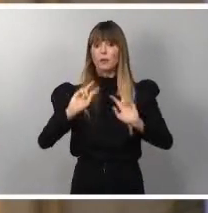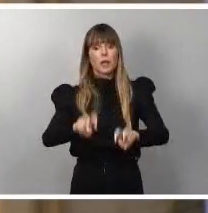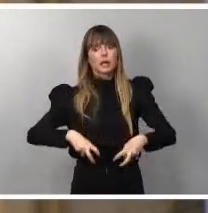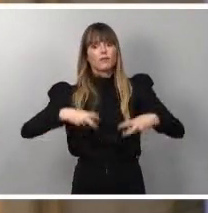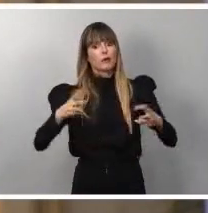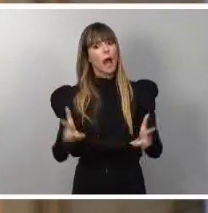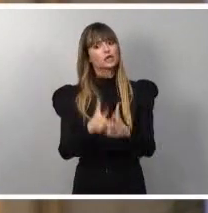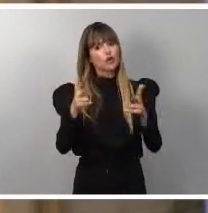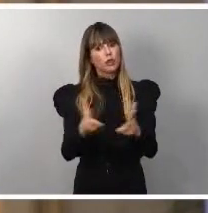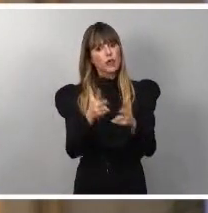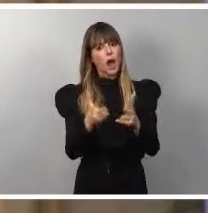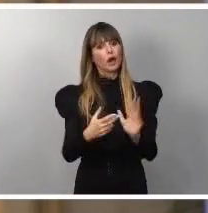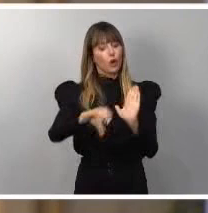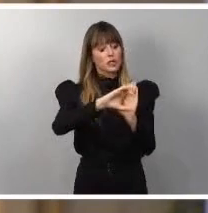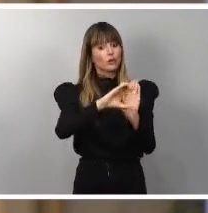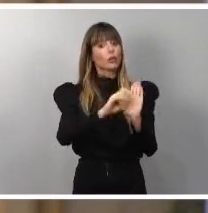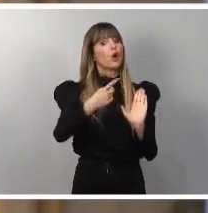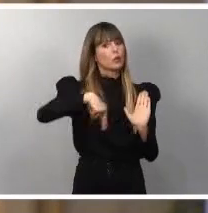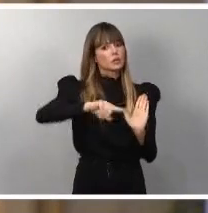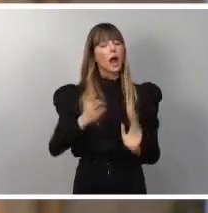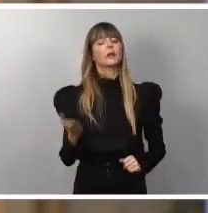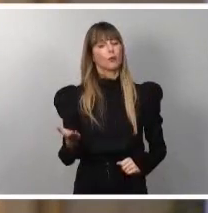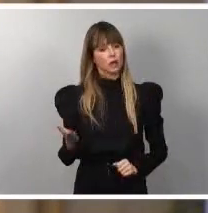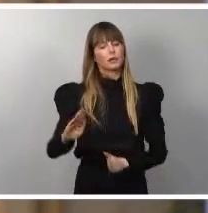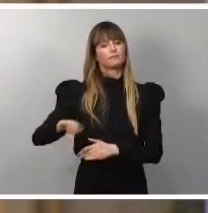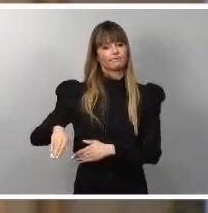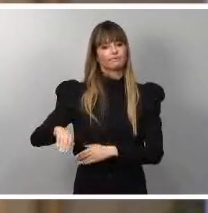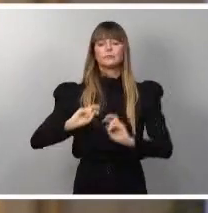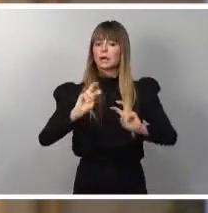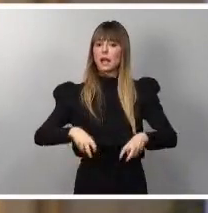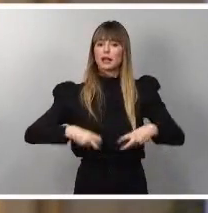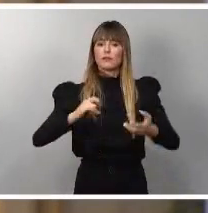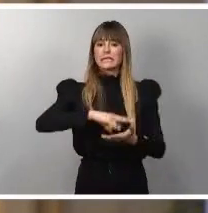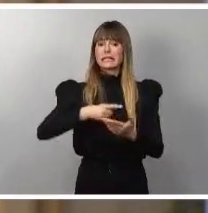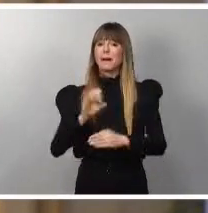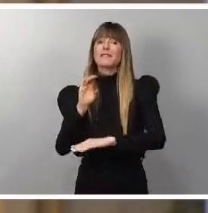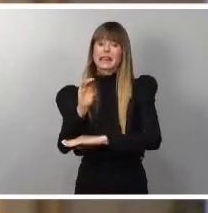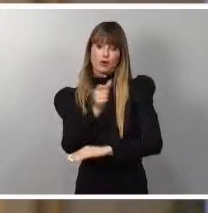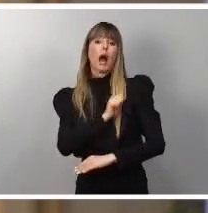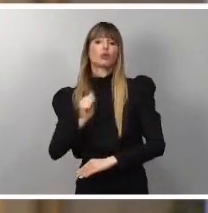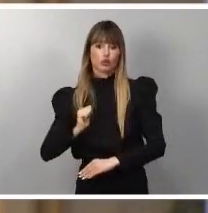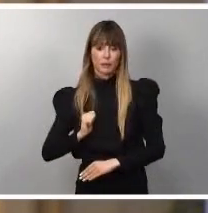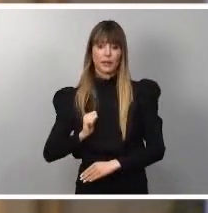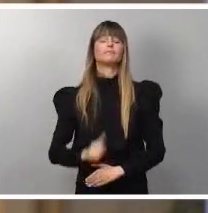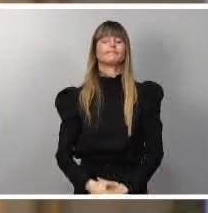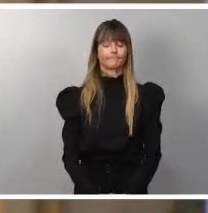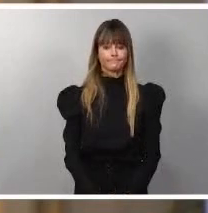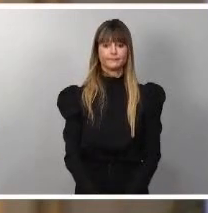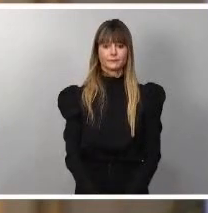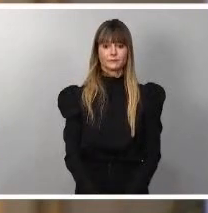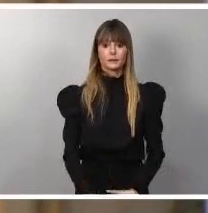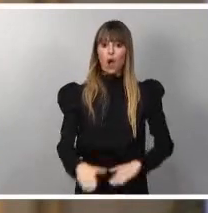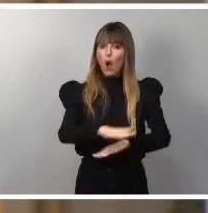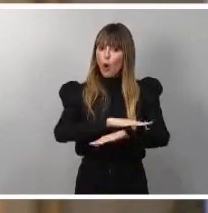social de nuestra Constitución, y finalmente la reforma del sistema de financiación autonómica. Viniendo además de un